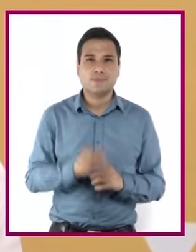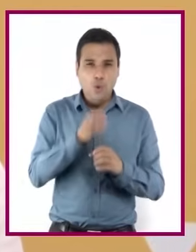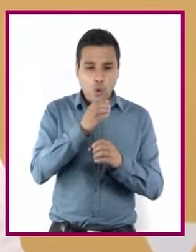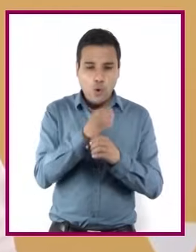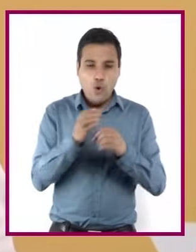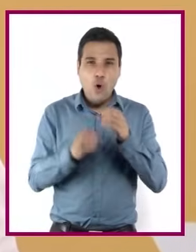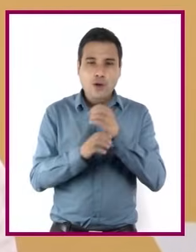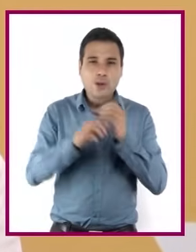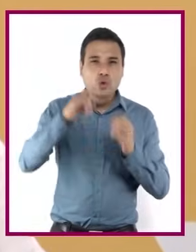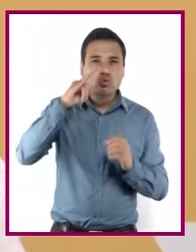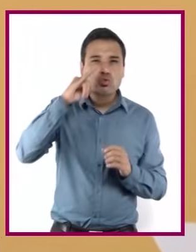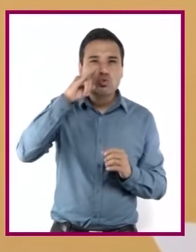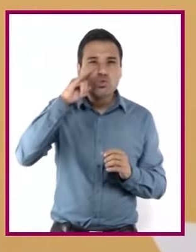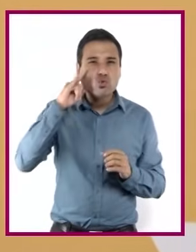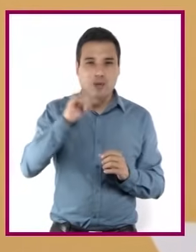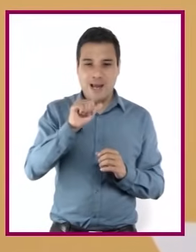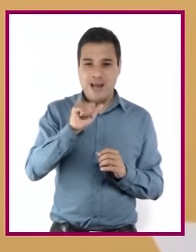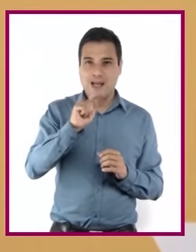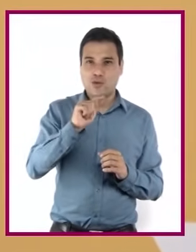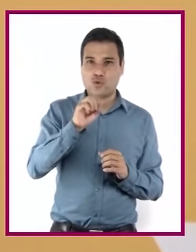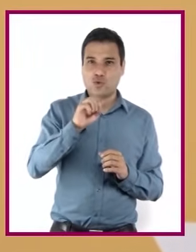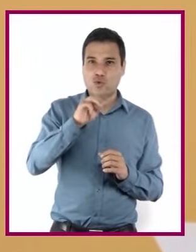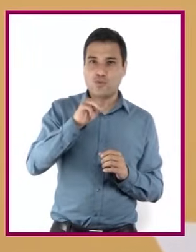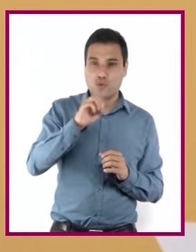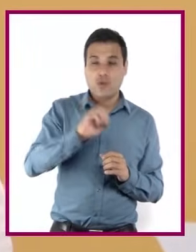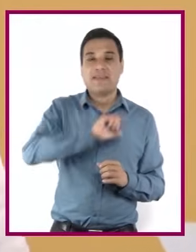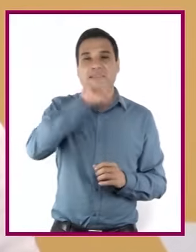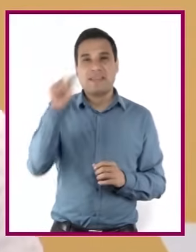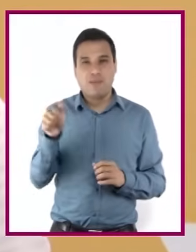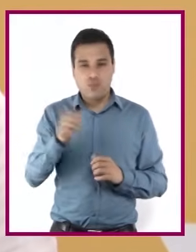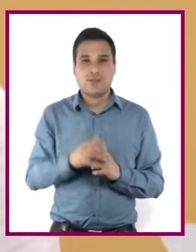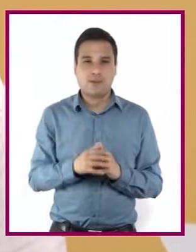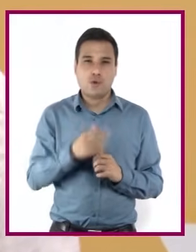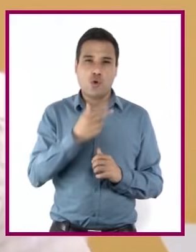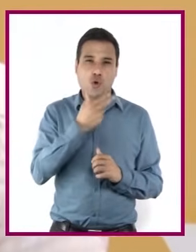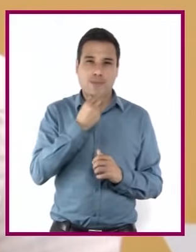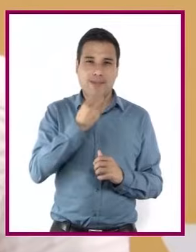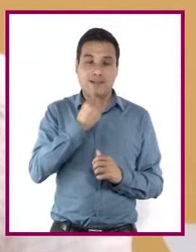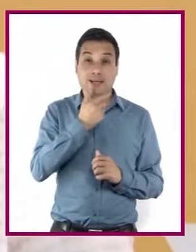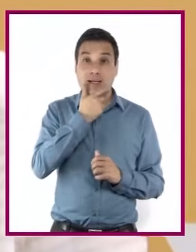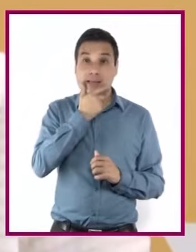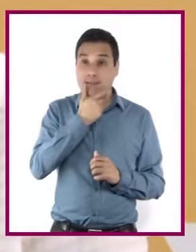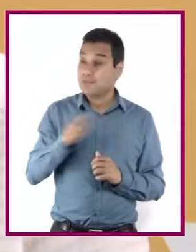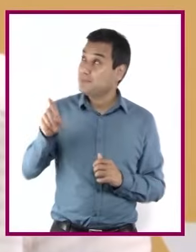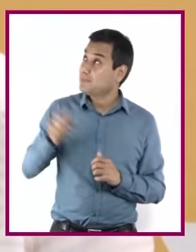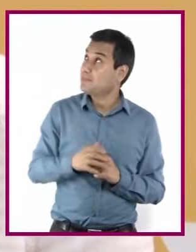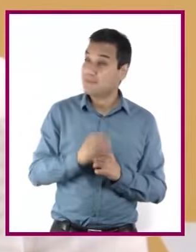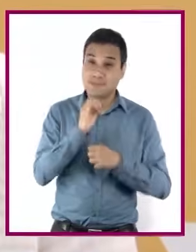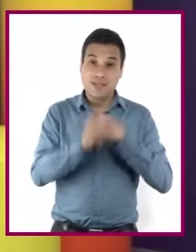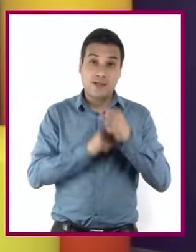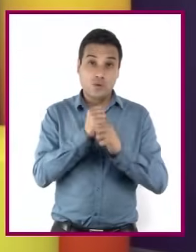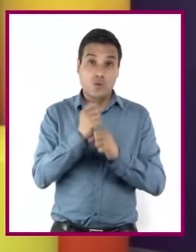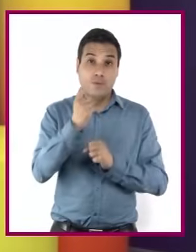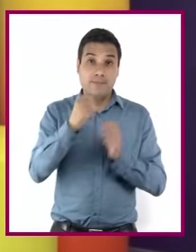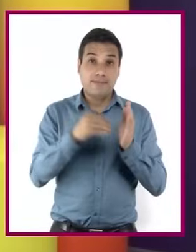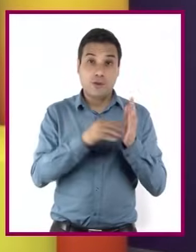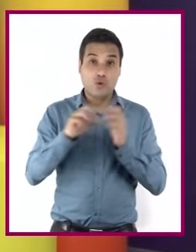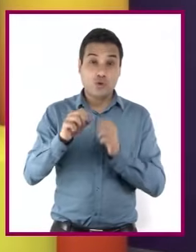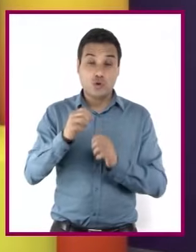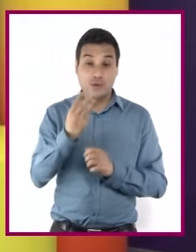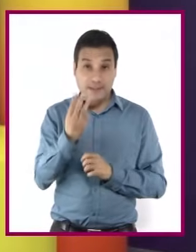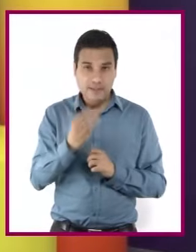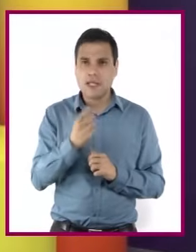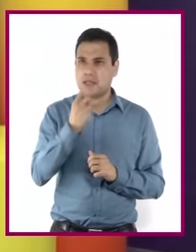que formaban la materia fue retomada por el científico inglés John Dalton en 1803. Con base